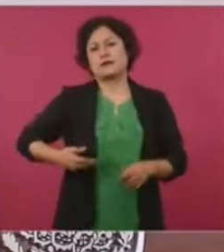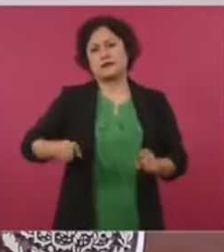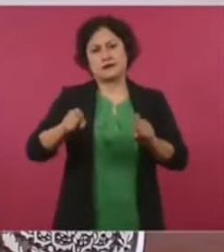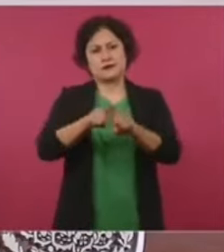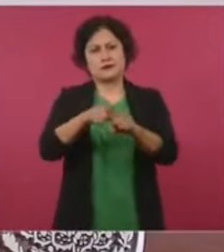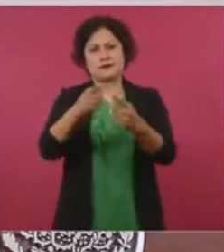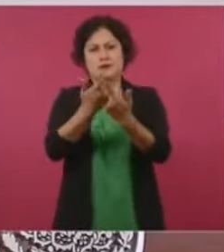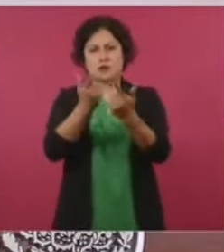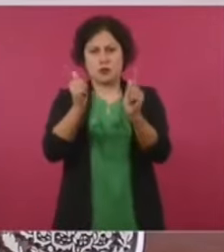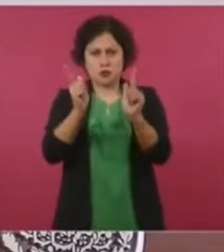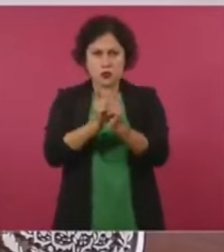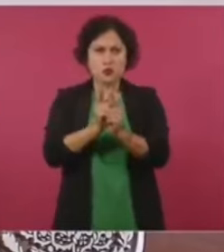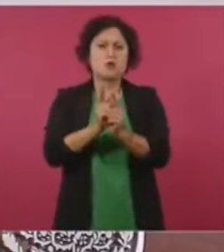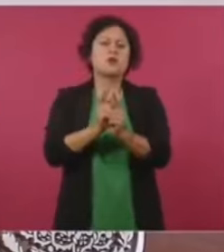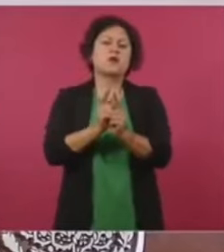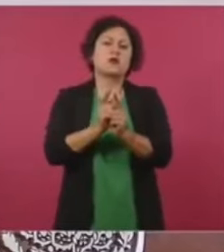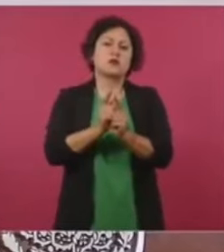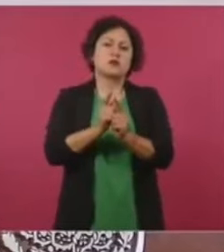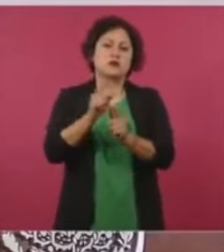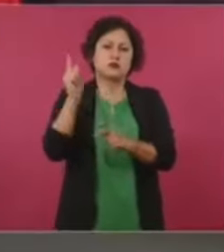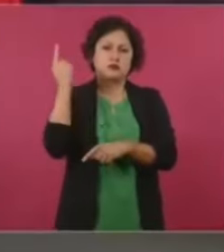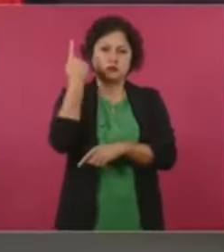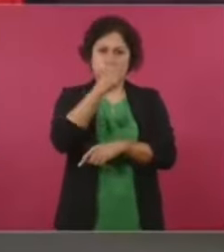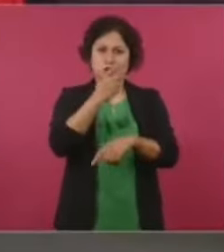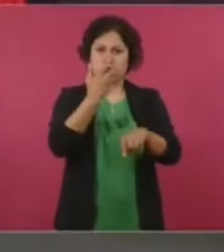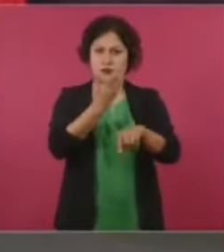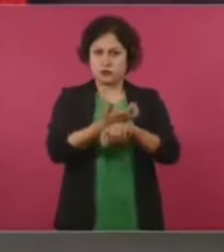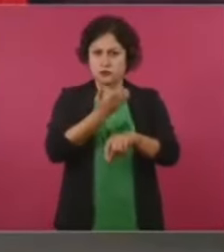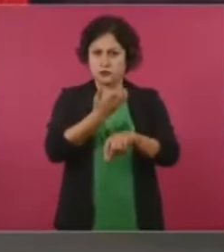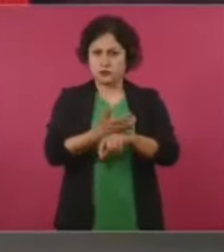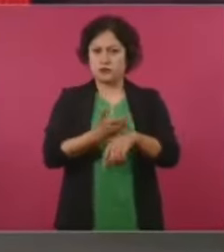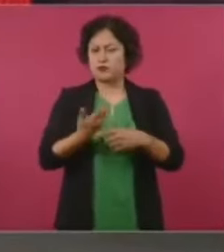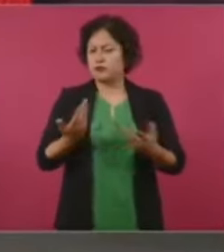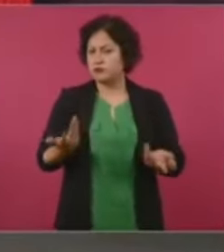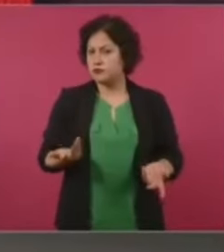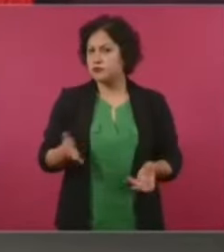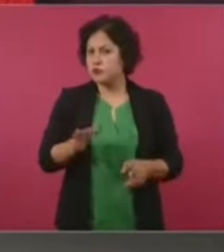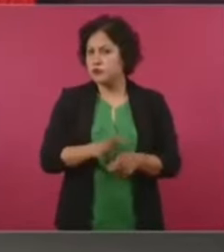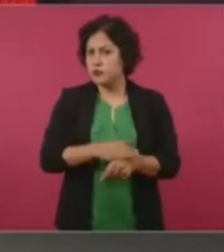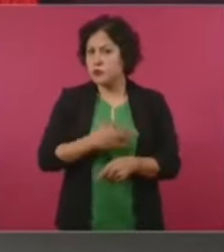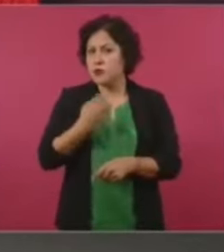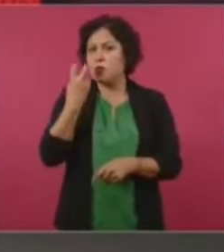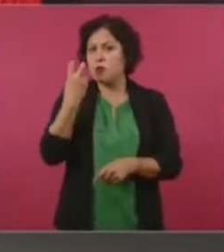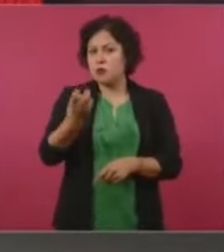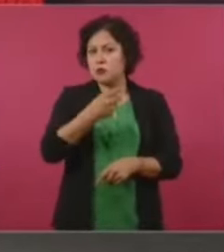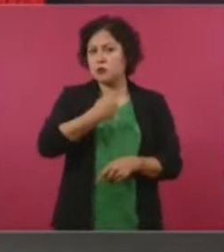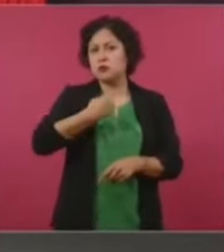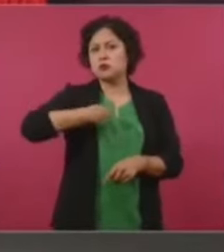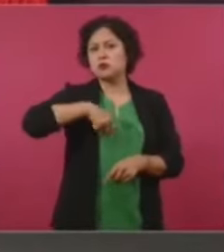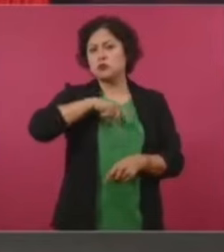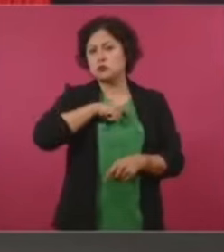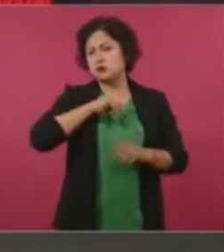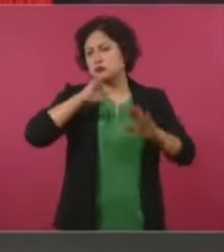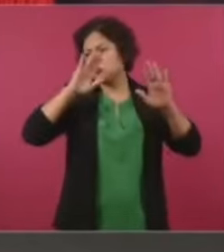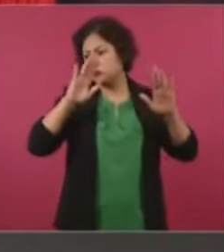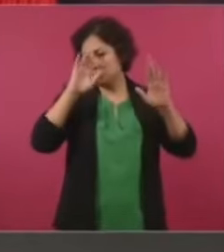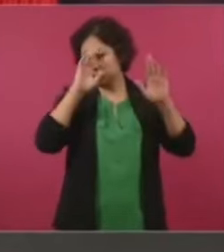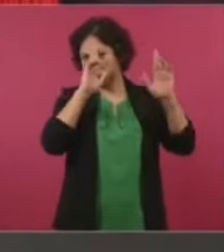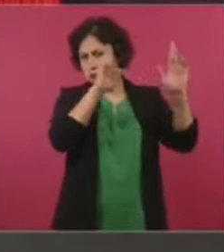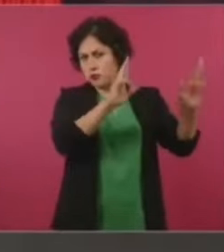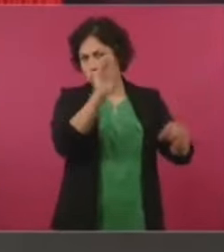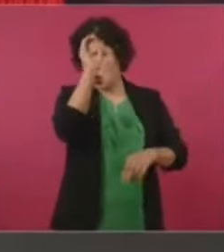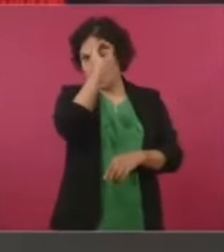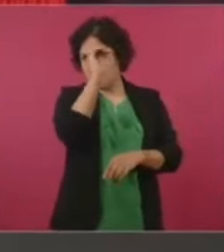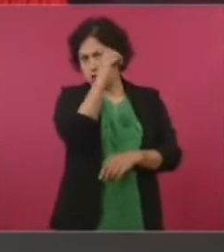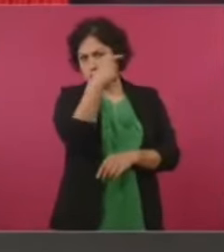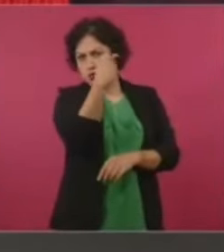Pompeo. El presidente López Obrador ha expresado que se respeta su punto de vista, aunque no se comparte. Es